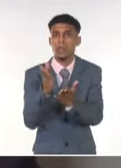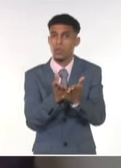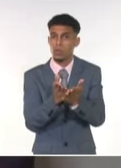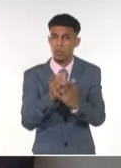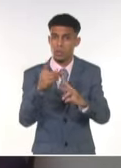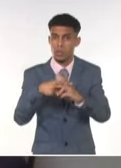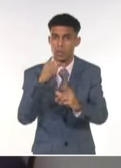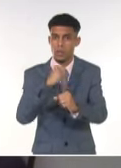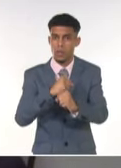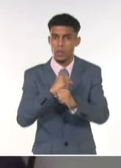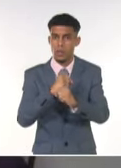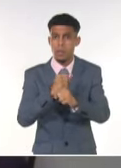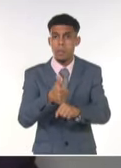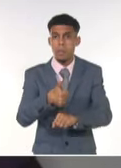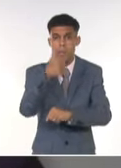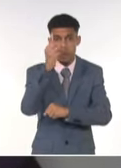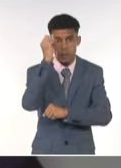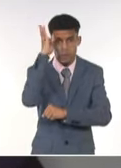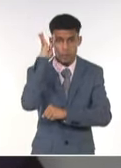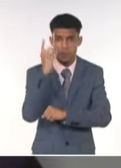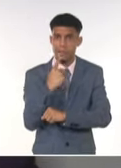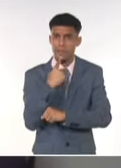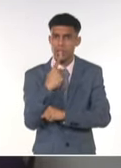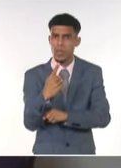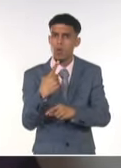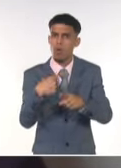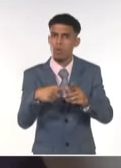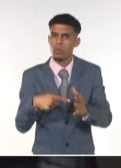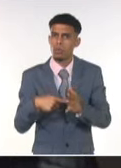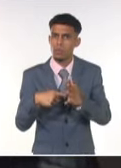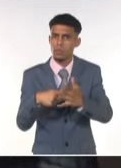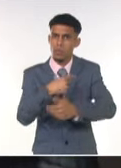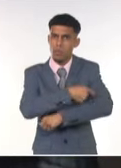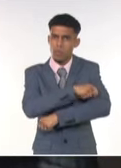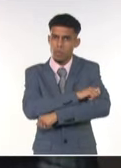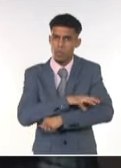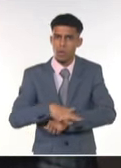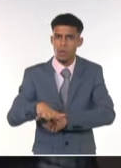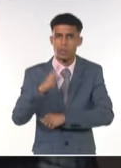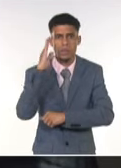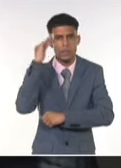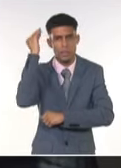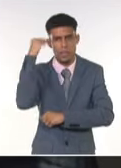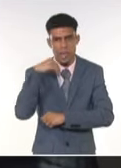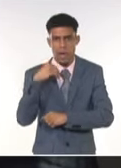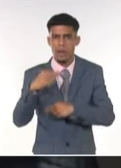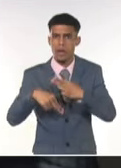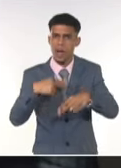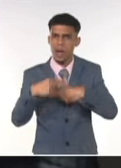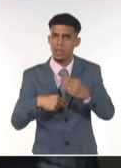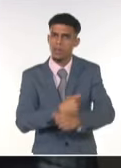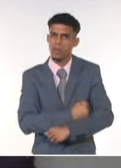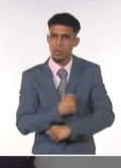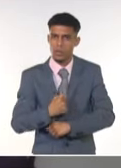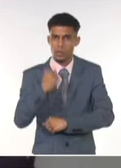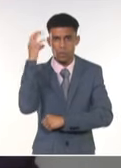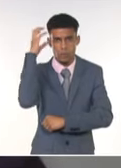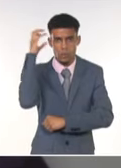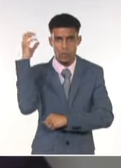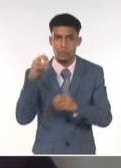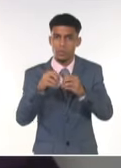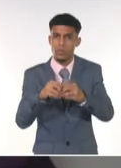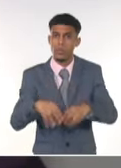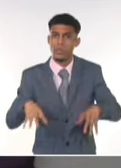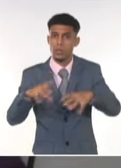mandatario compartió otras opiniones en la que la población reconoce todo cuanto hace el gobierno en las actuales circunstancias